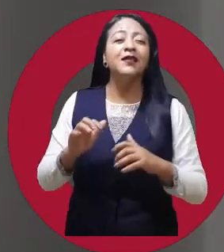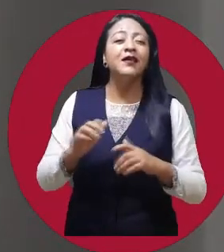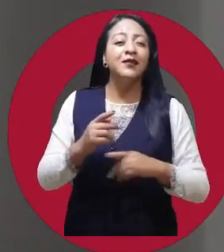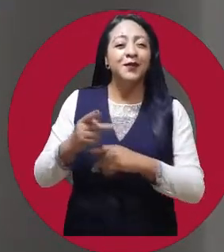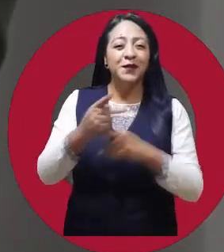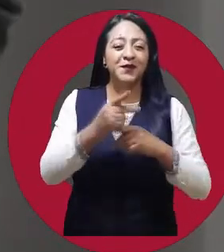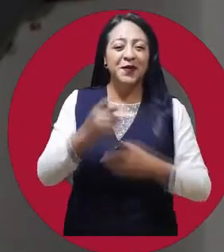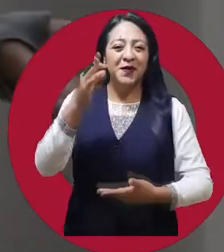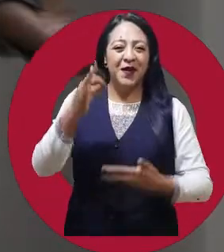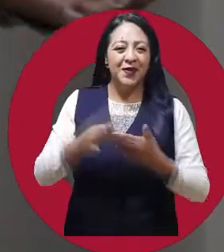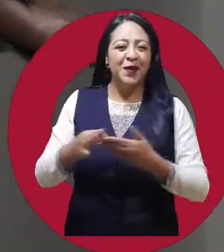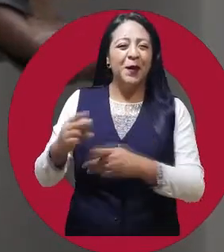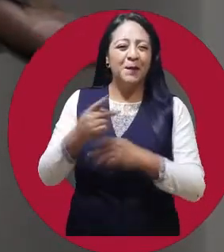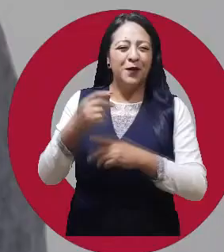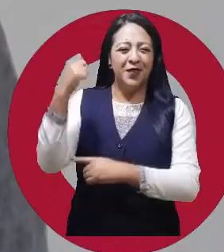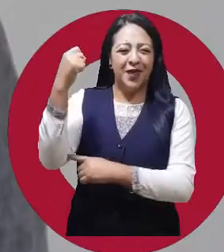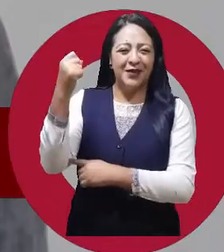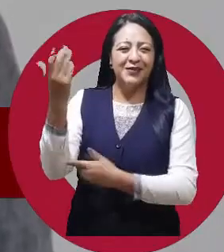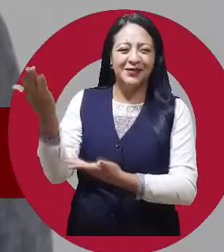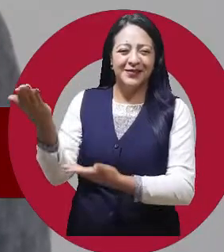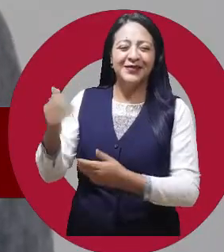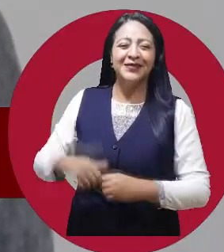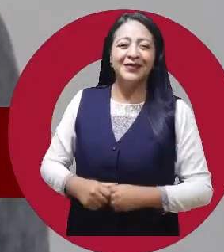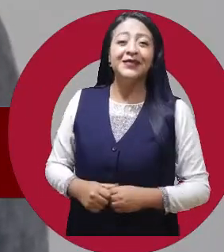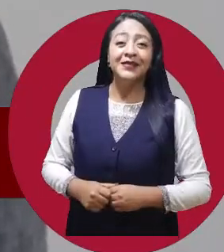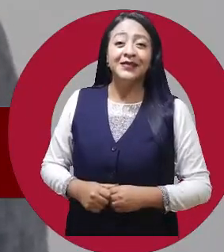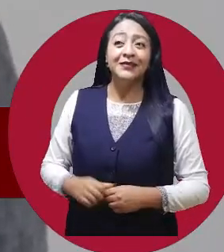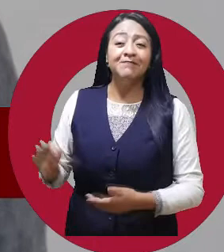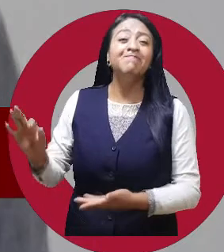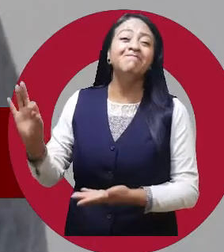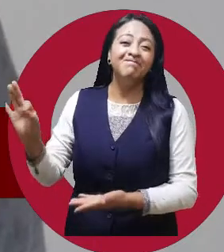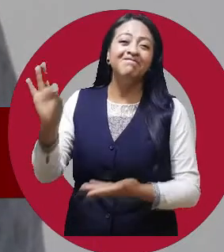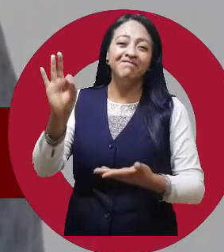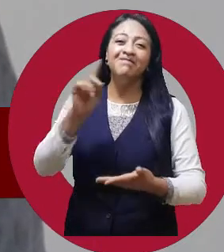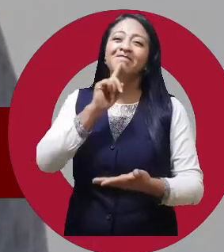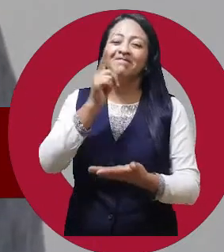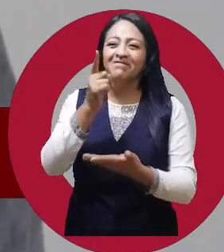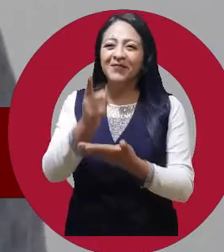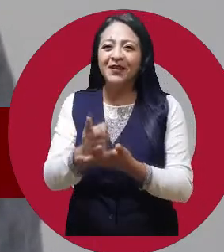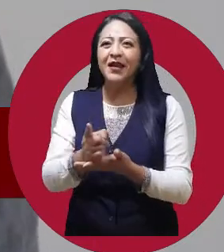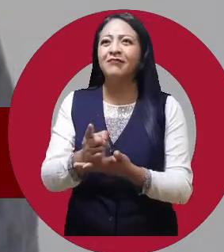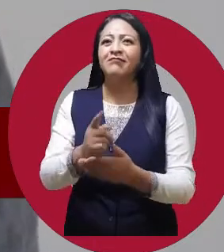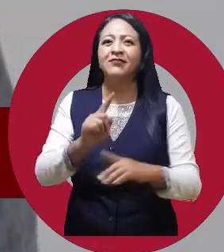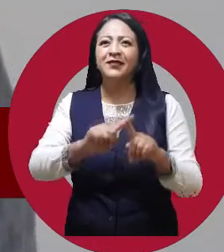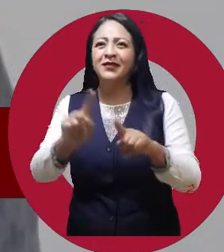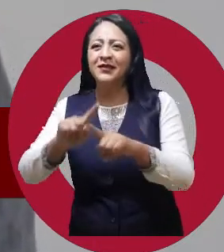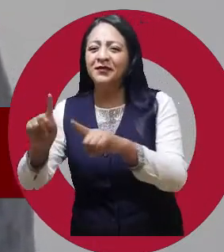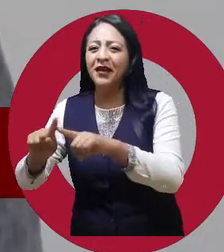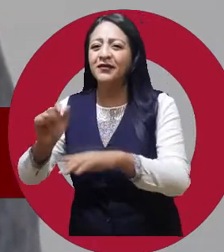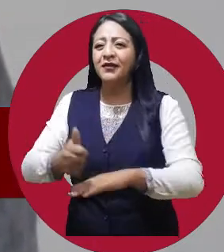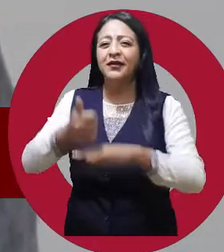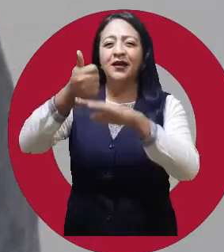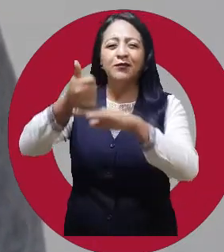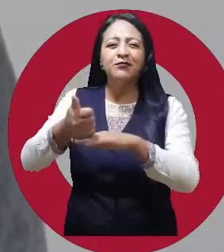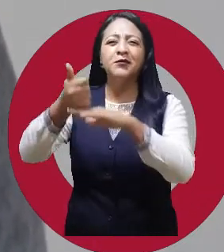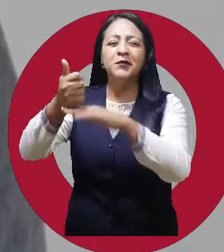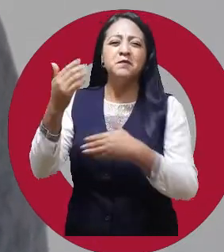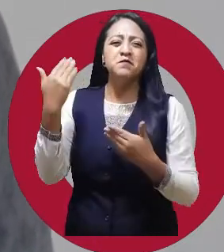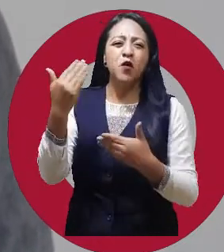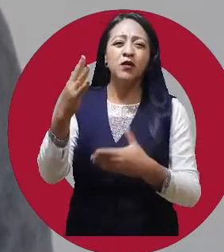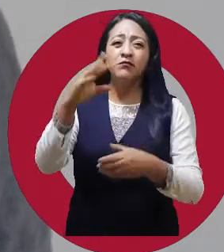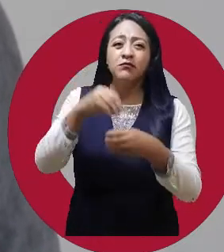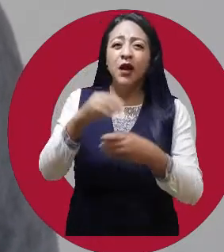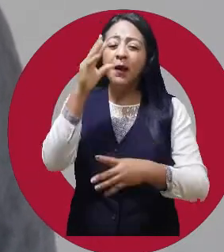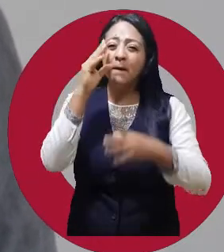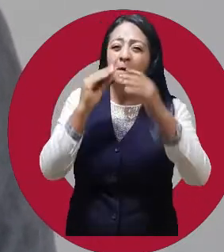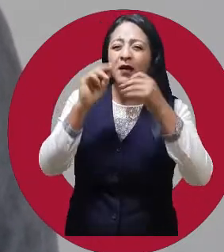del Consejo Cantonal de Protección de Derechos. 9 de nuestros tenientes políticos se encuentran capacitándose en temas del ciclo de vida, en la